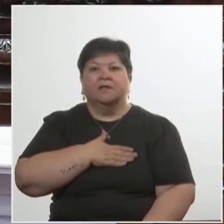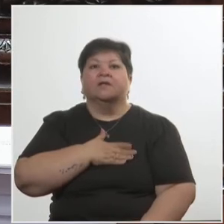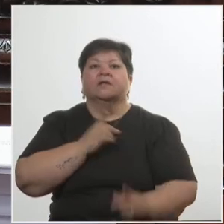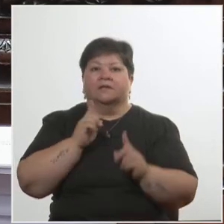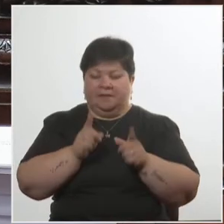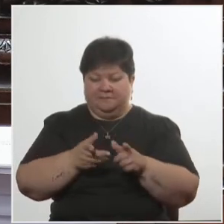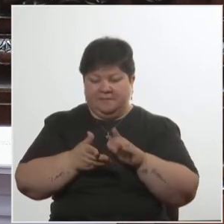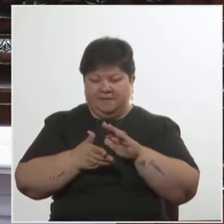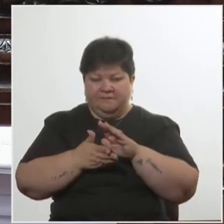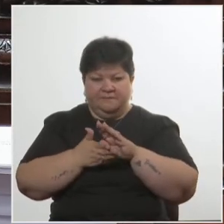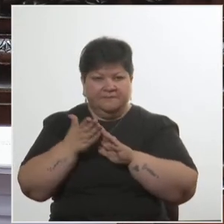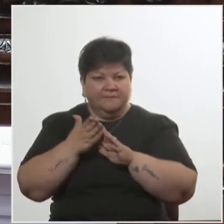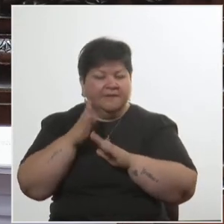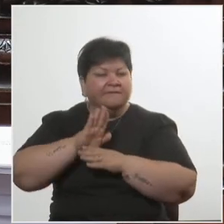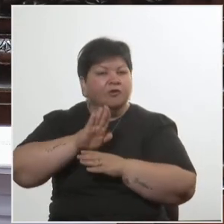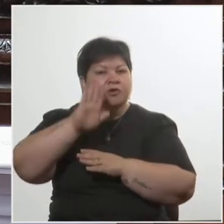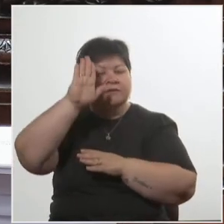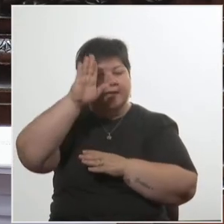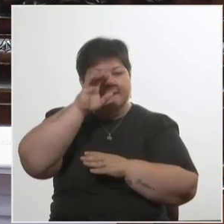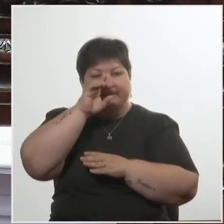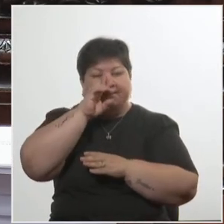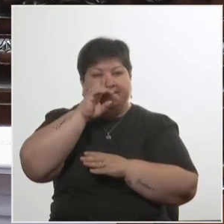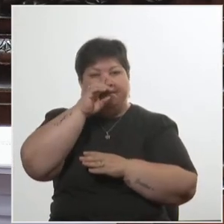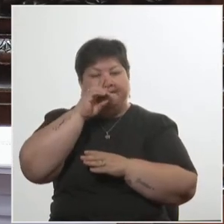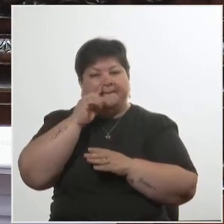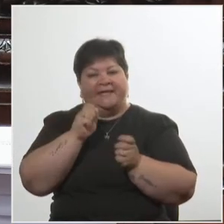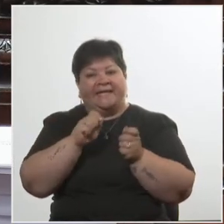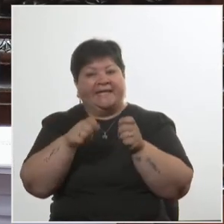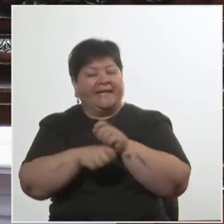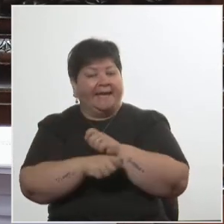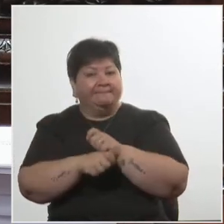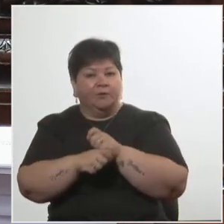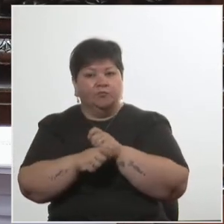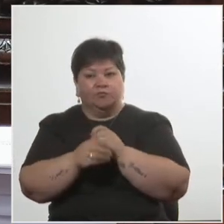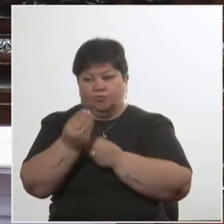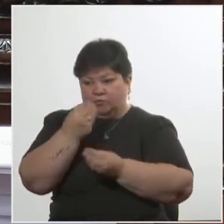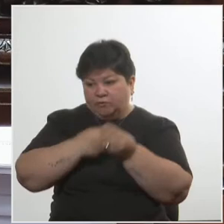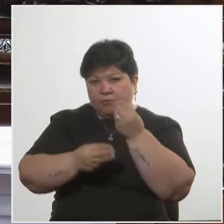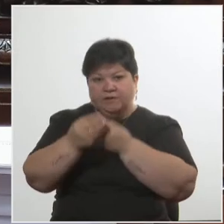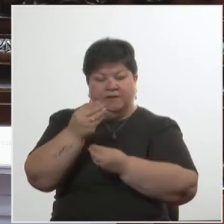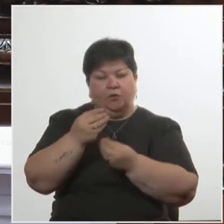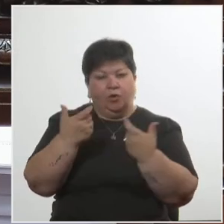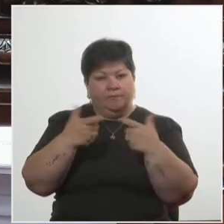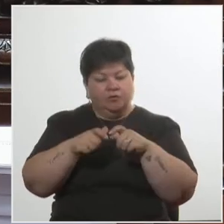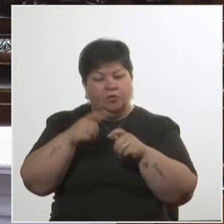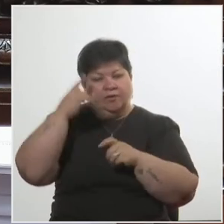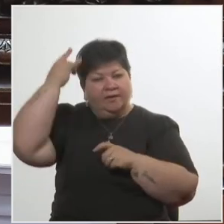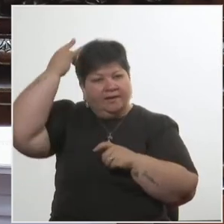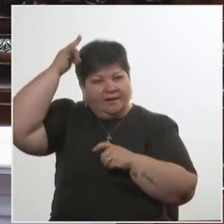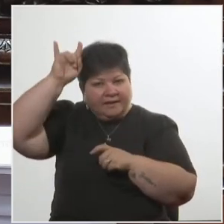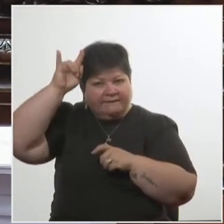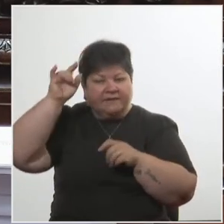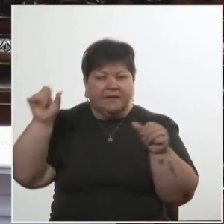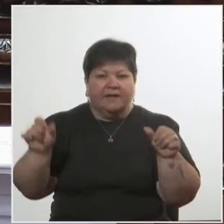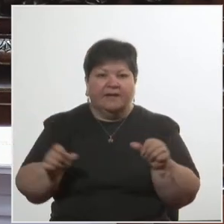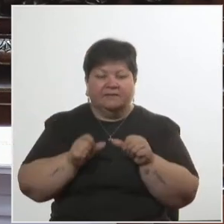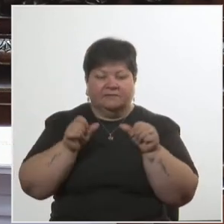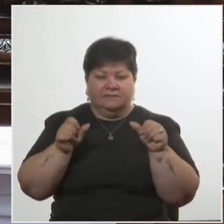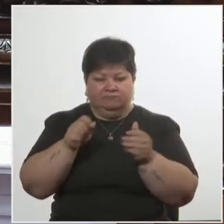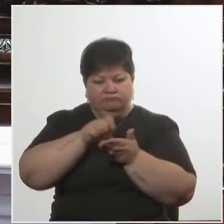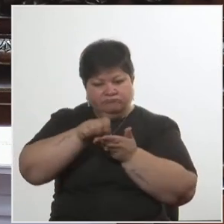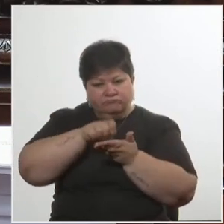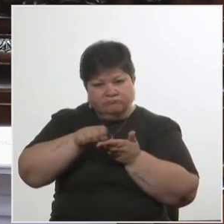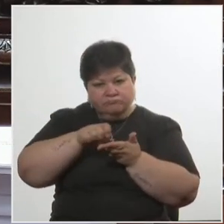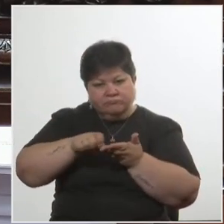sugeridas desde la comisión de ganadería constitutivo sugeridos por la comisión de ganadería que de alguna forma es